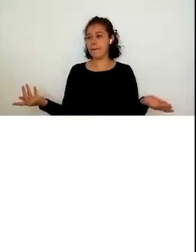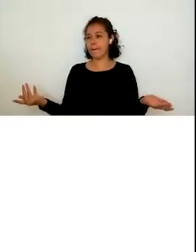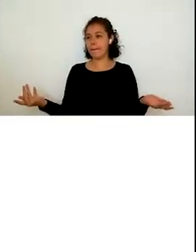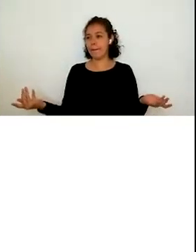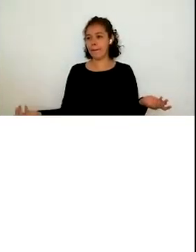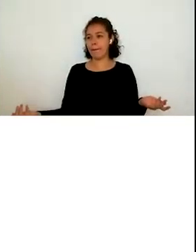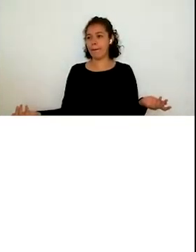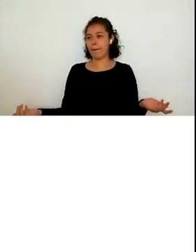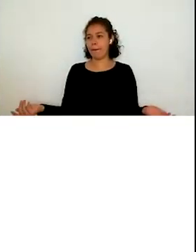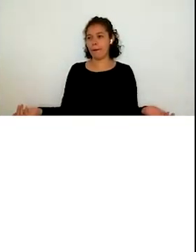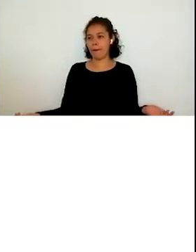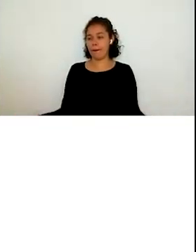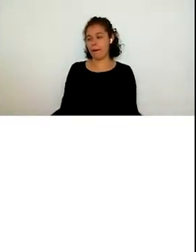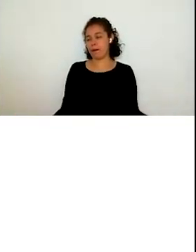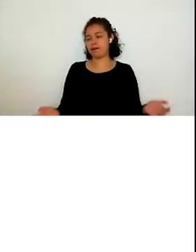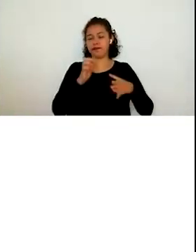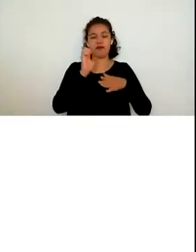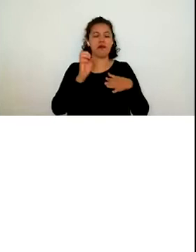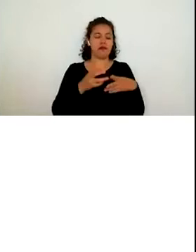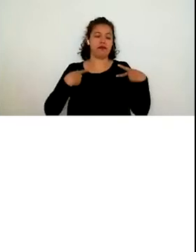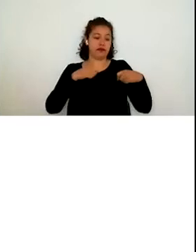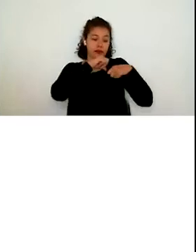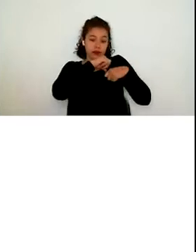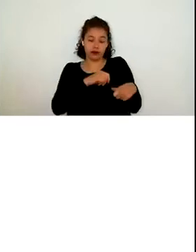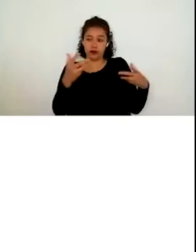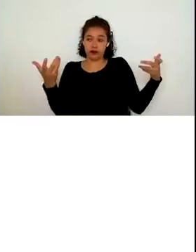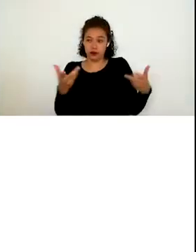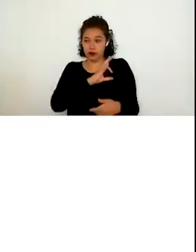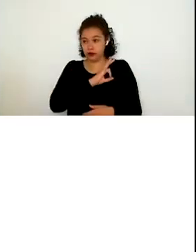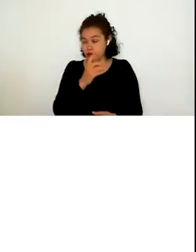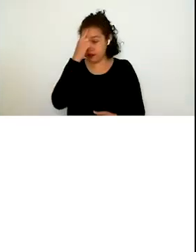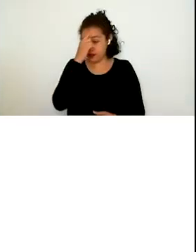una persona que puede ejercer un cargo de